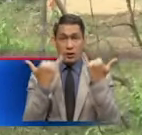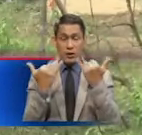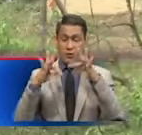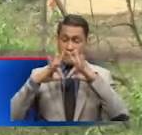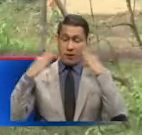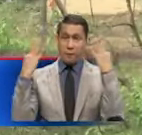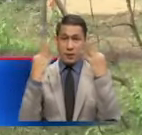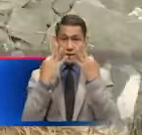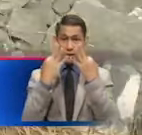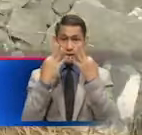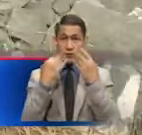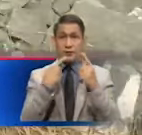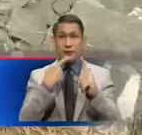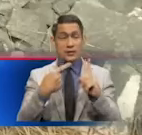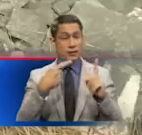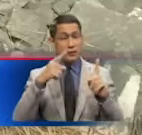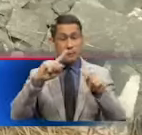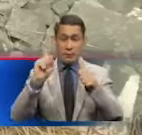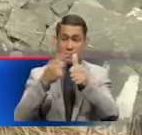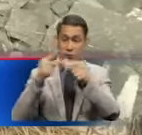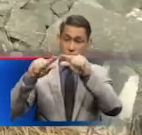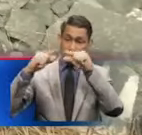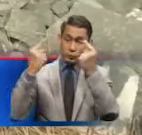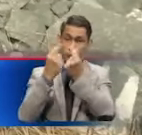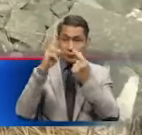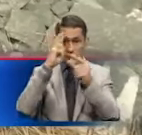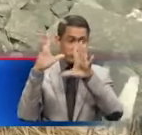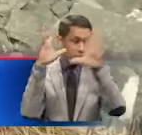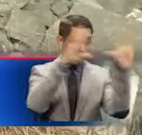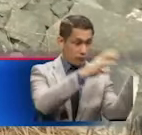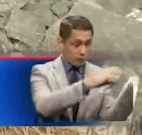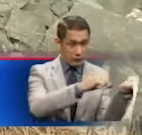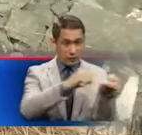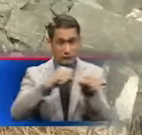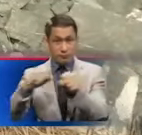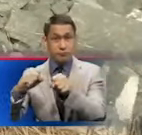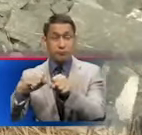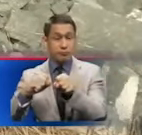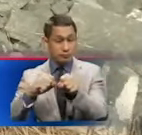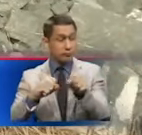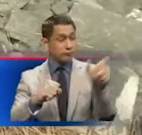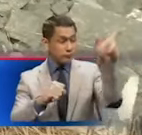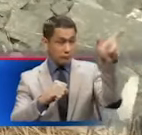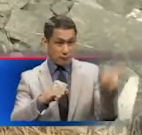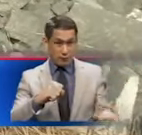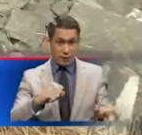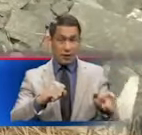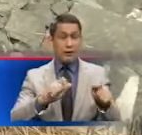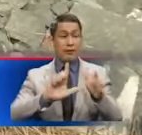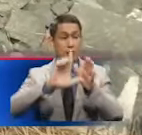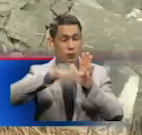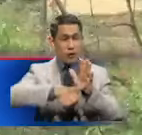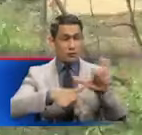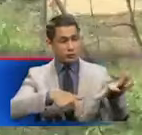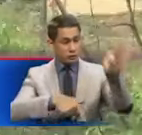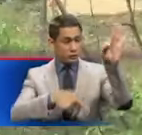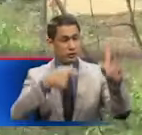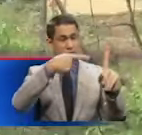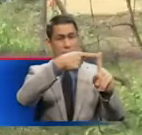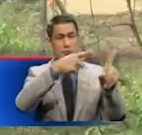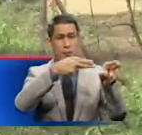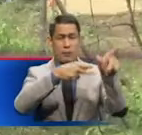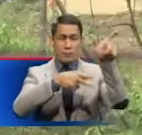sujeto previamente fue secuestrado por varios sujetos armados. ¿Conocen a la persona que hallaron muerta acá arriba? No, porque no lo he visto,